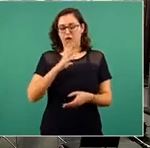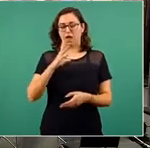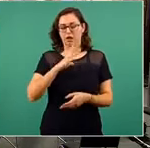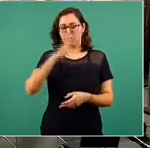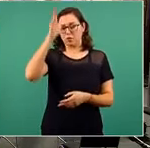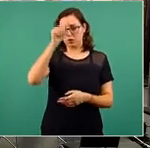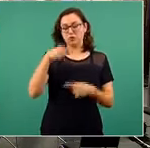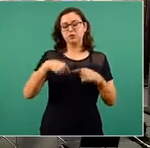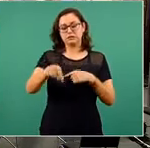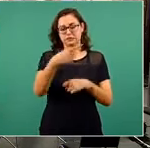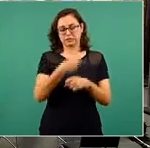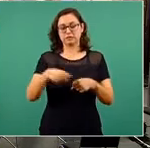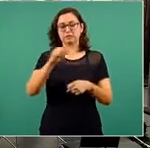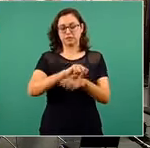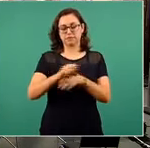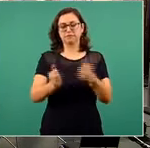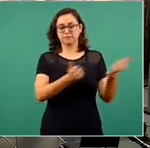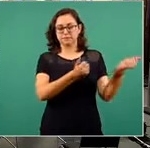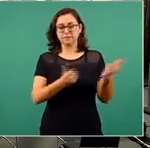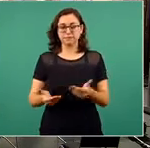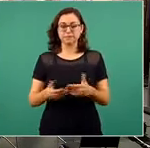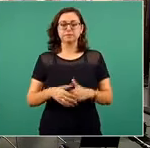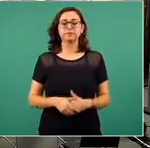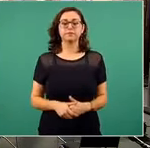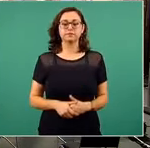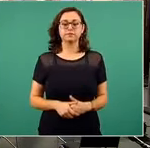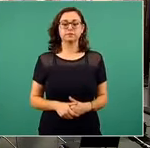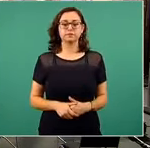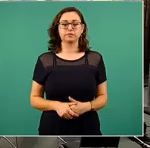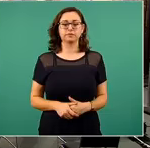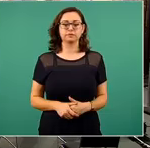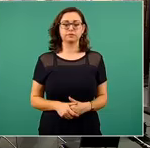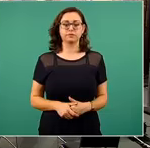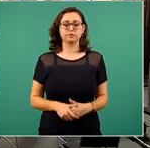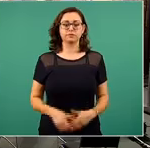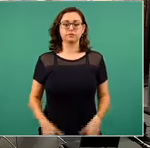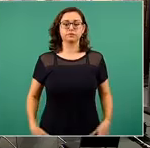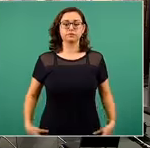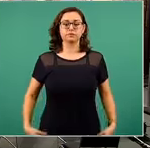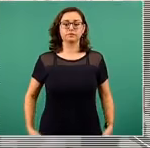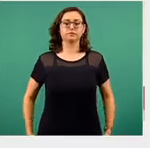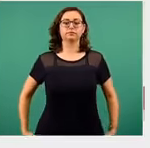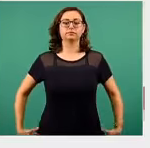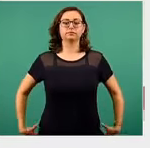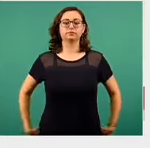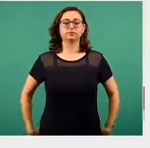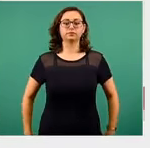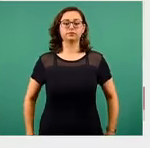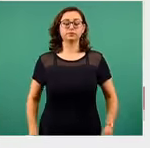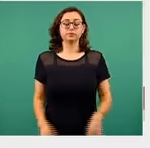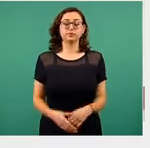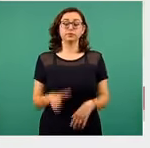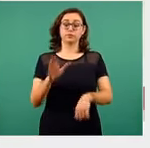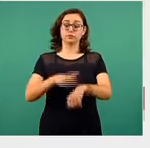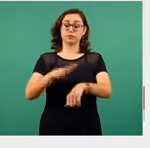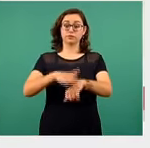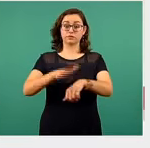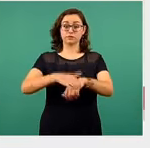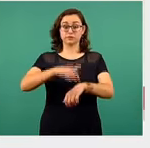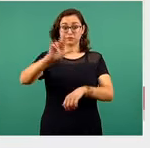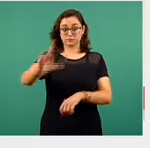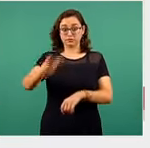La siguiente, las tres compañías, Astra, MabScience y Leomont. Este es el recordatorio que hice antes, lo quisimos